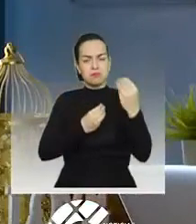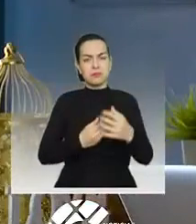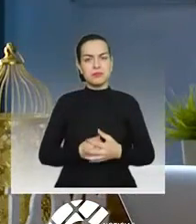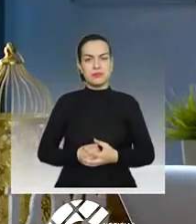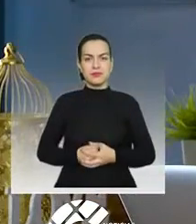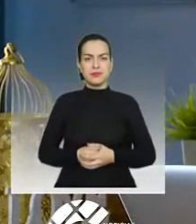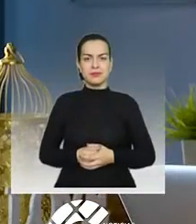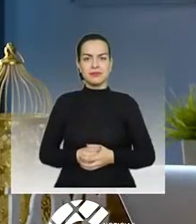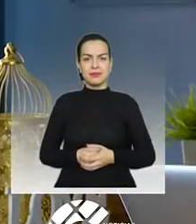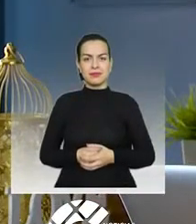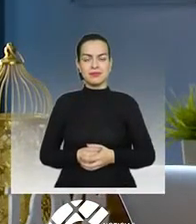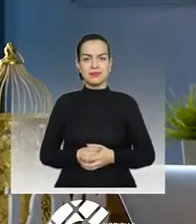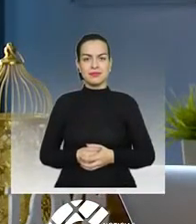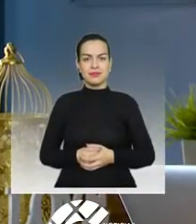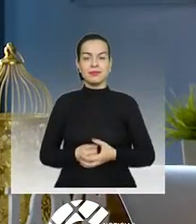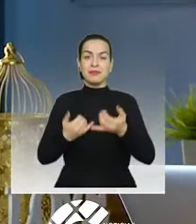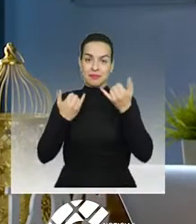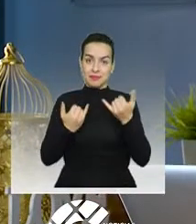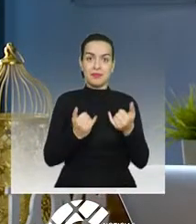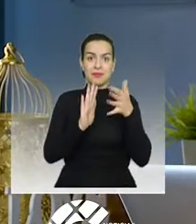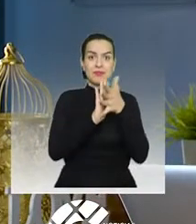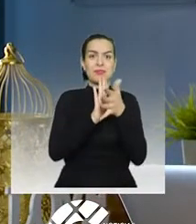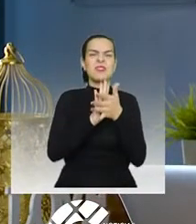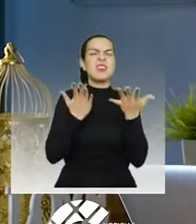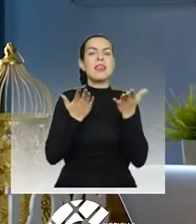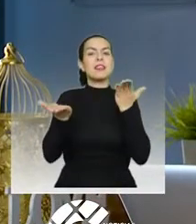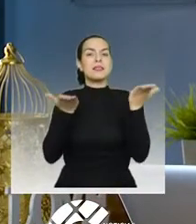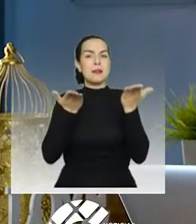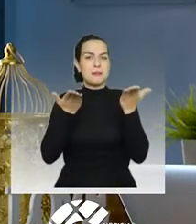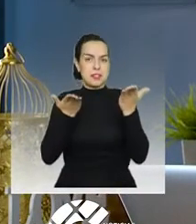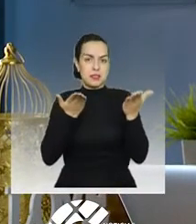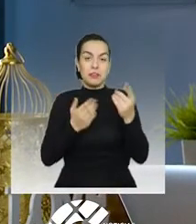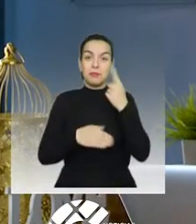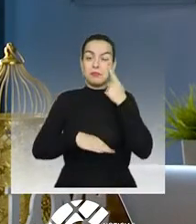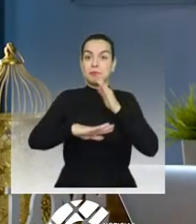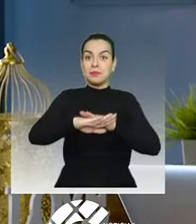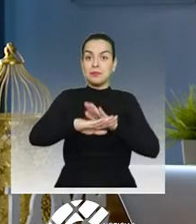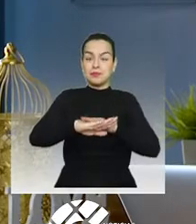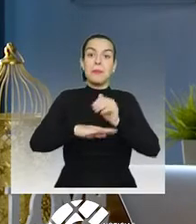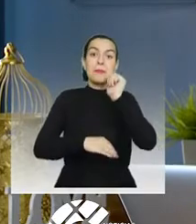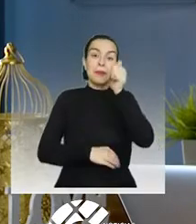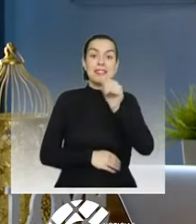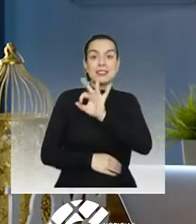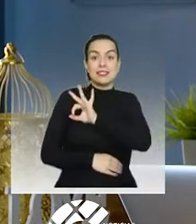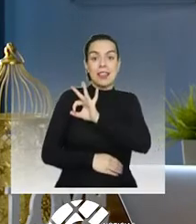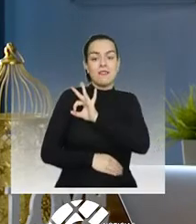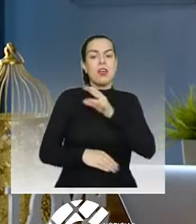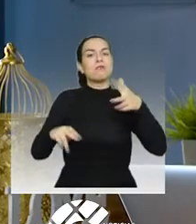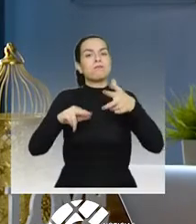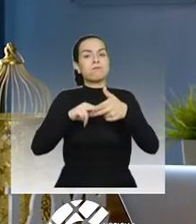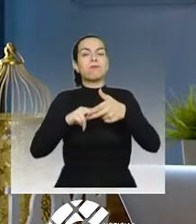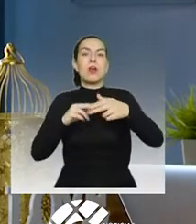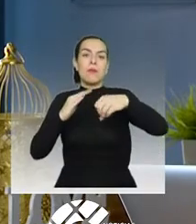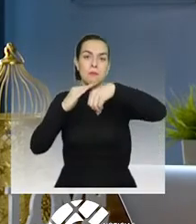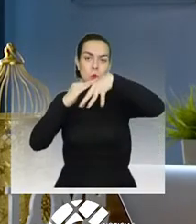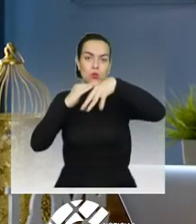Y la siguiente es información de servicio. Preste atención porque mañana sábado habrá cortes de energía en varios barrios de Bogotá.